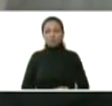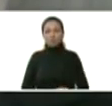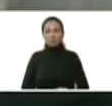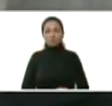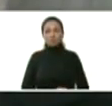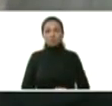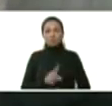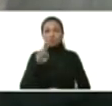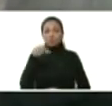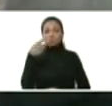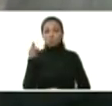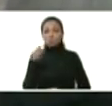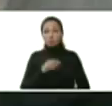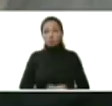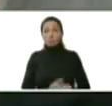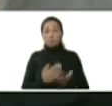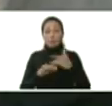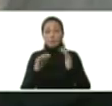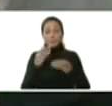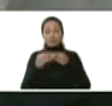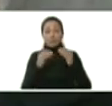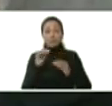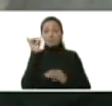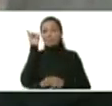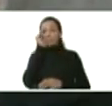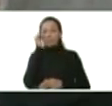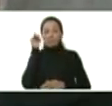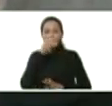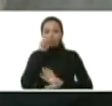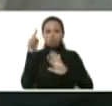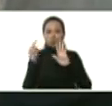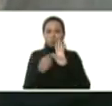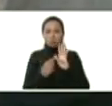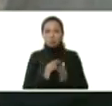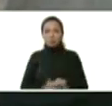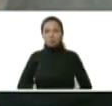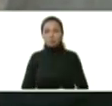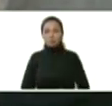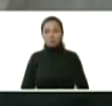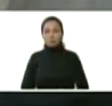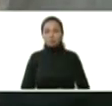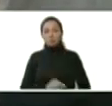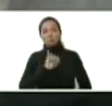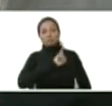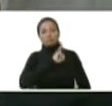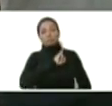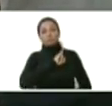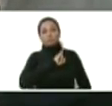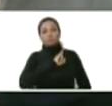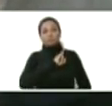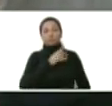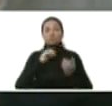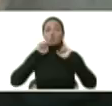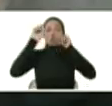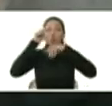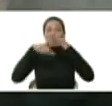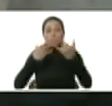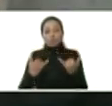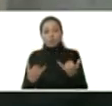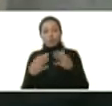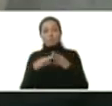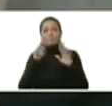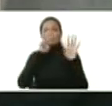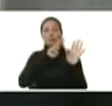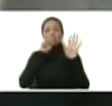¿Ah? Bueno, vamos a ver el video que identifica este logro hoy, 26 de